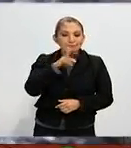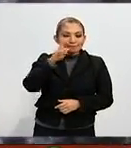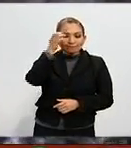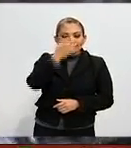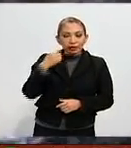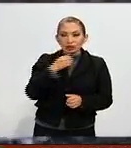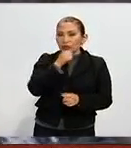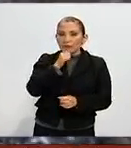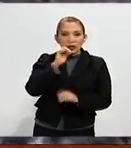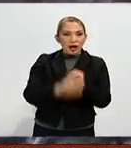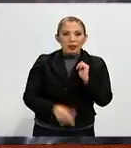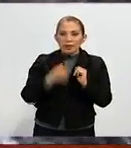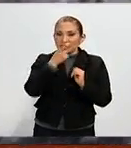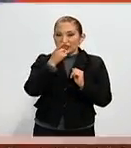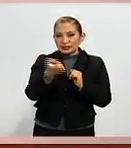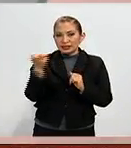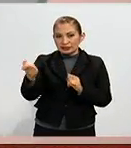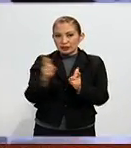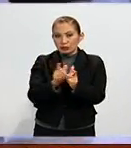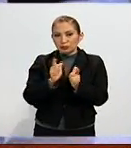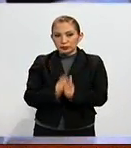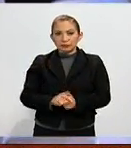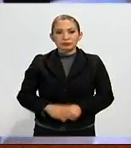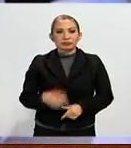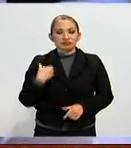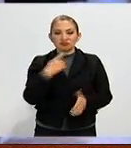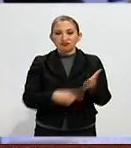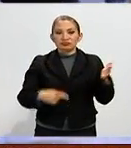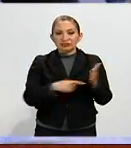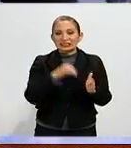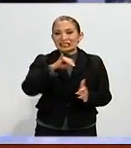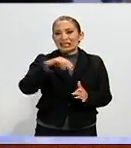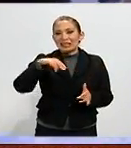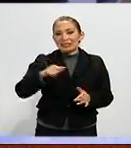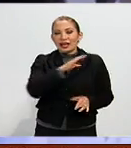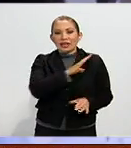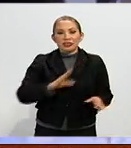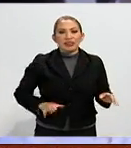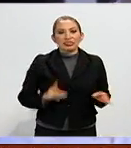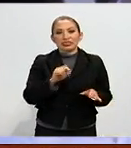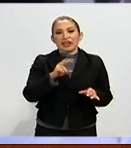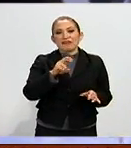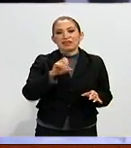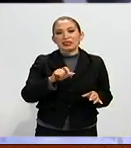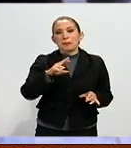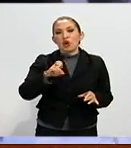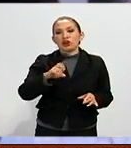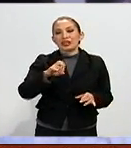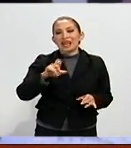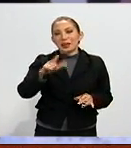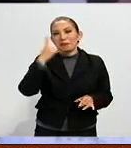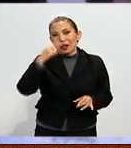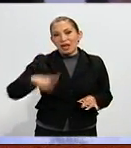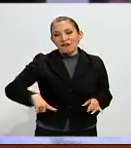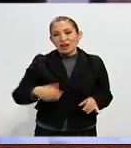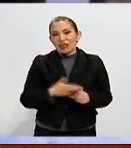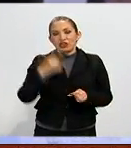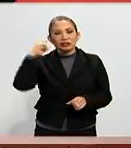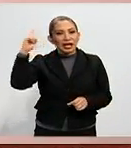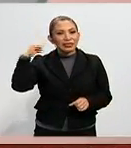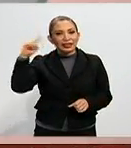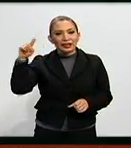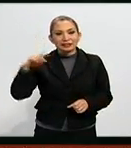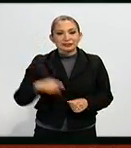no concluyen, responde la dependencia. Cancela el INE candidatura de David Monreal a la gubernatura de